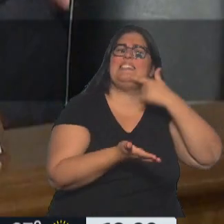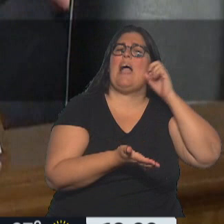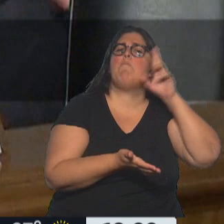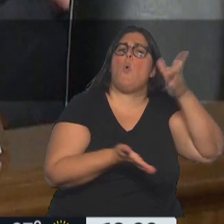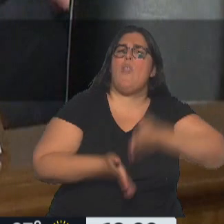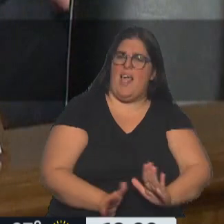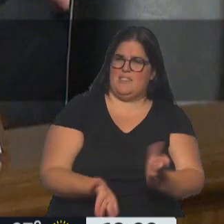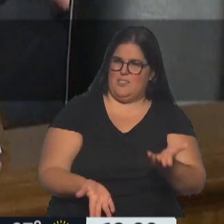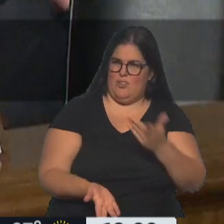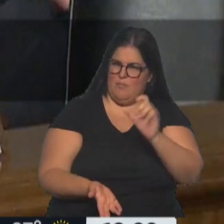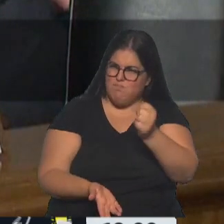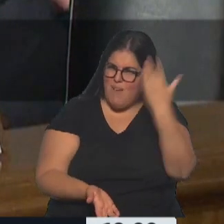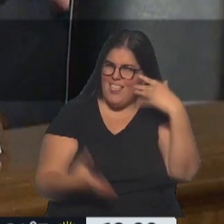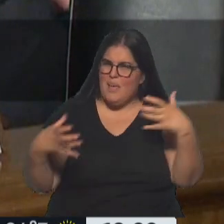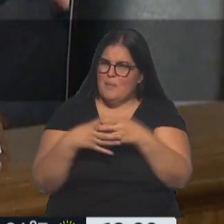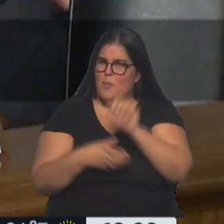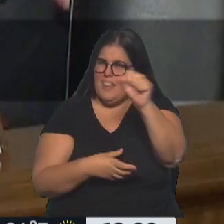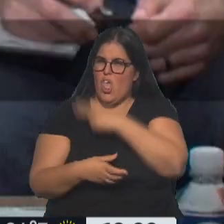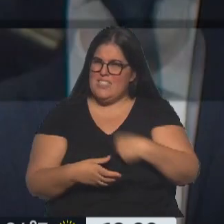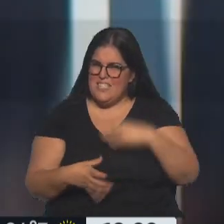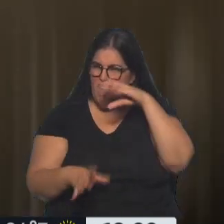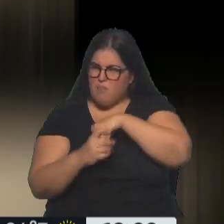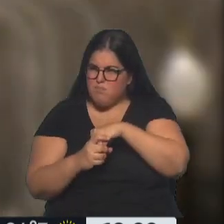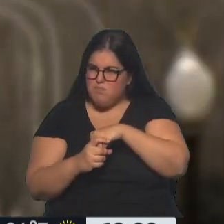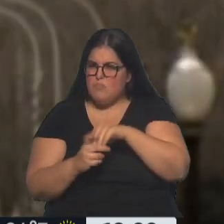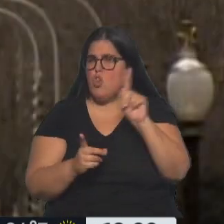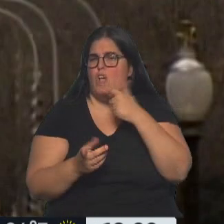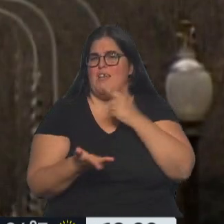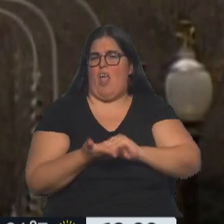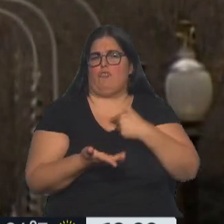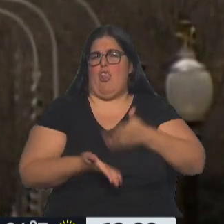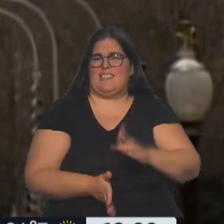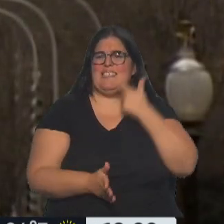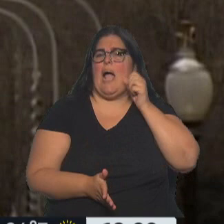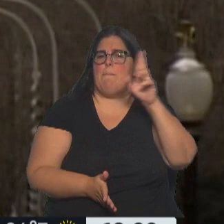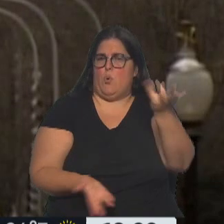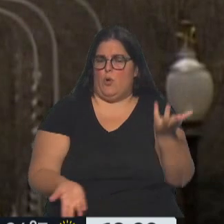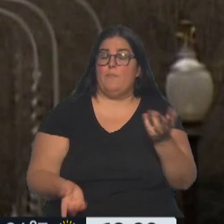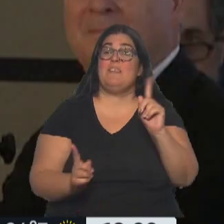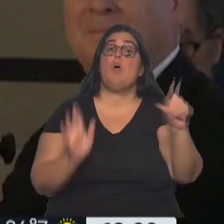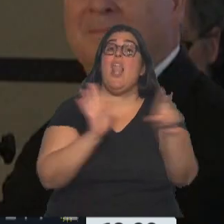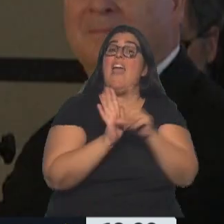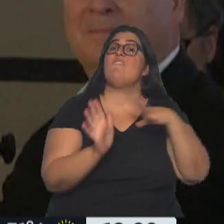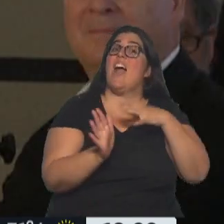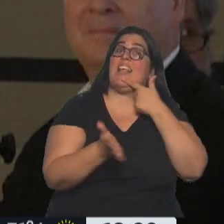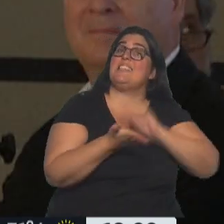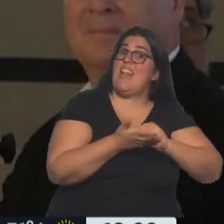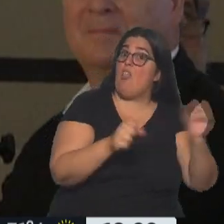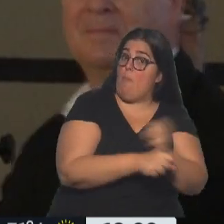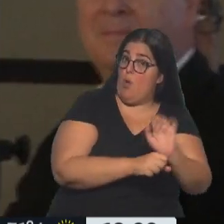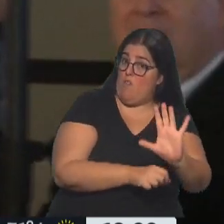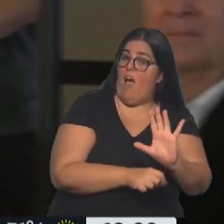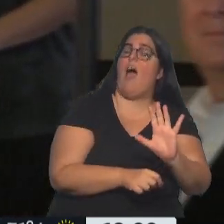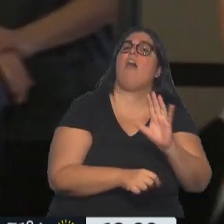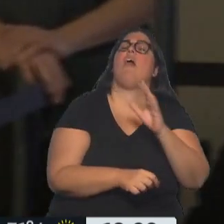affiliated with the Chinese Communist Party? No, Senator. Again, I'm Singaporean. La ley, que aún debe sortear la aprobación del Senado y la promulgación